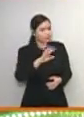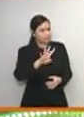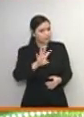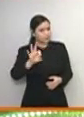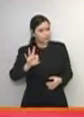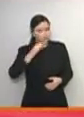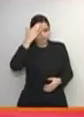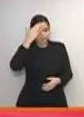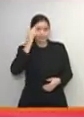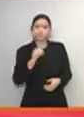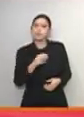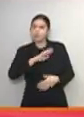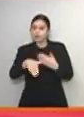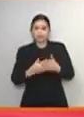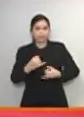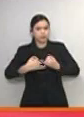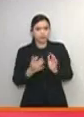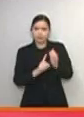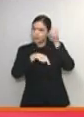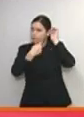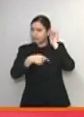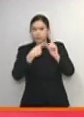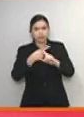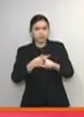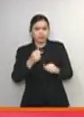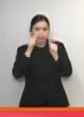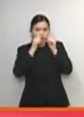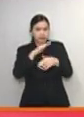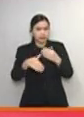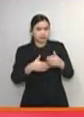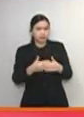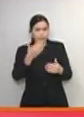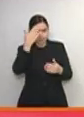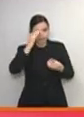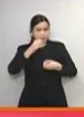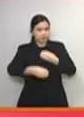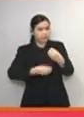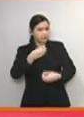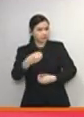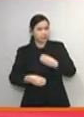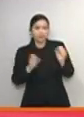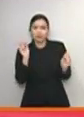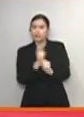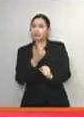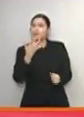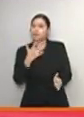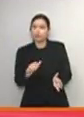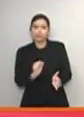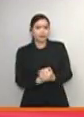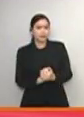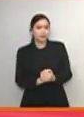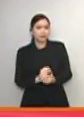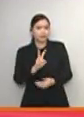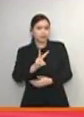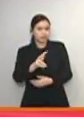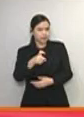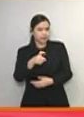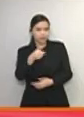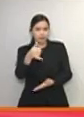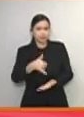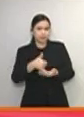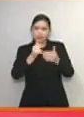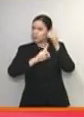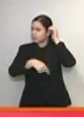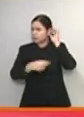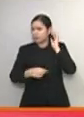49. Para todos los jugadores de Multi-X, atentos porque conoceremos su esfera ganadora. Suerte. Y esta es 2X. Tu premio